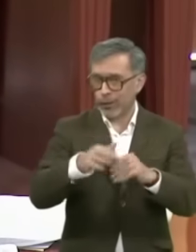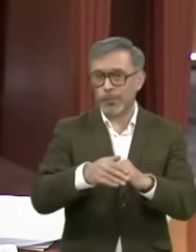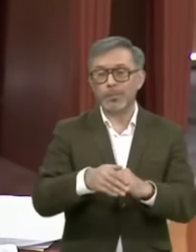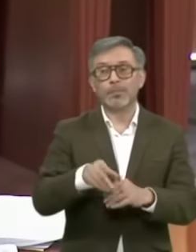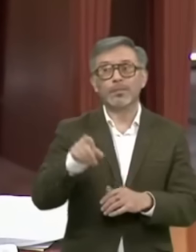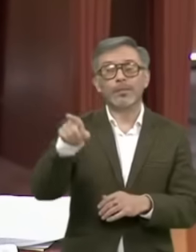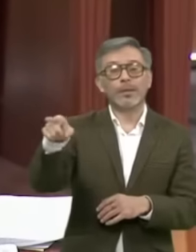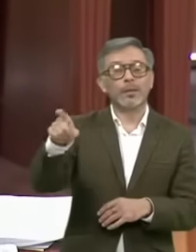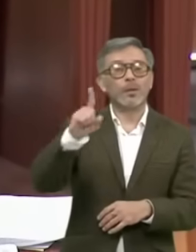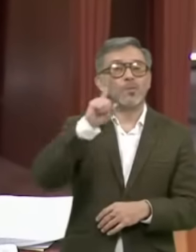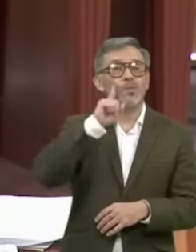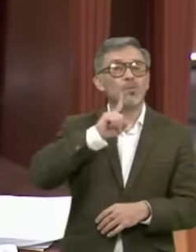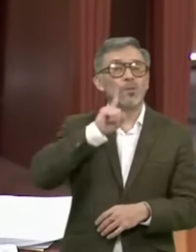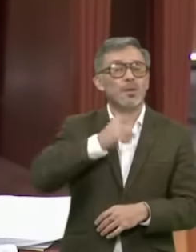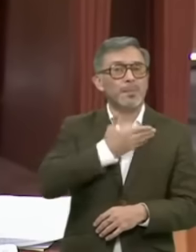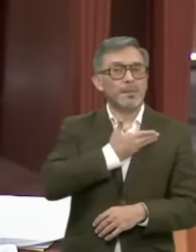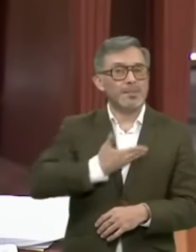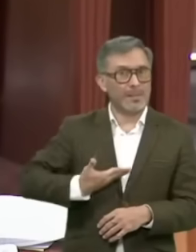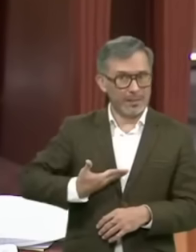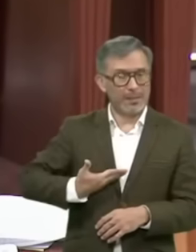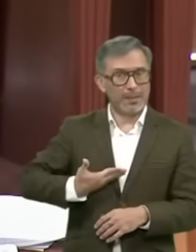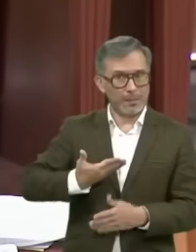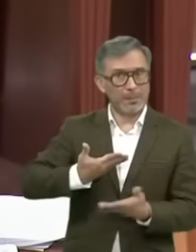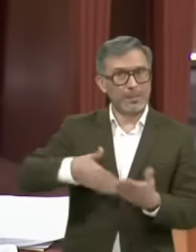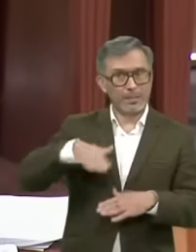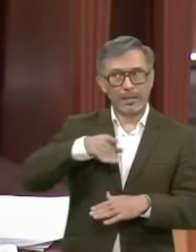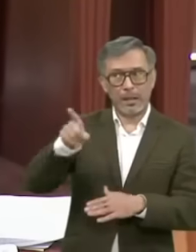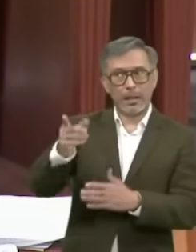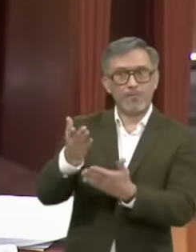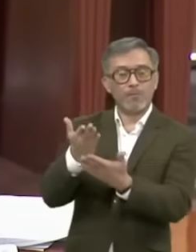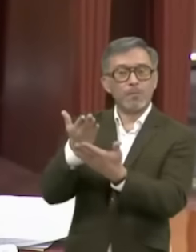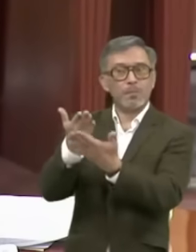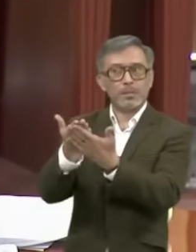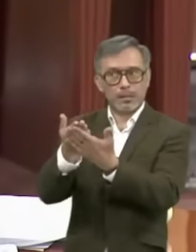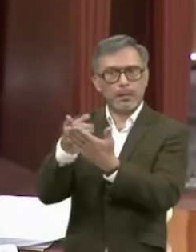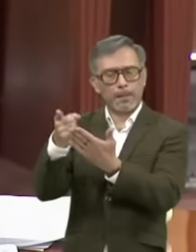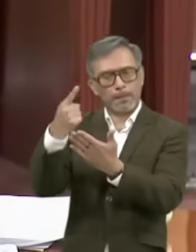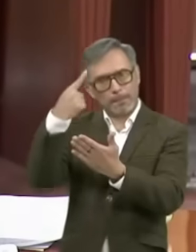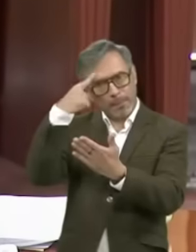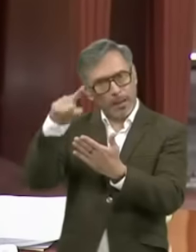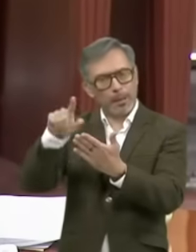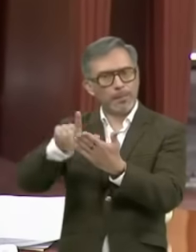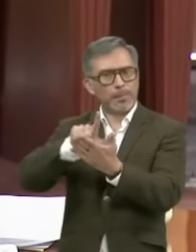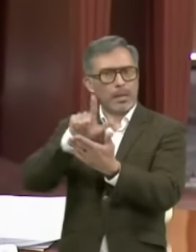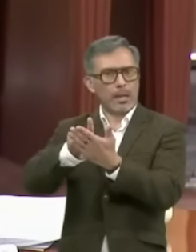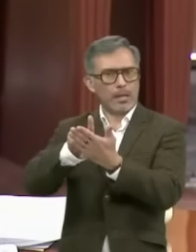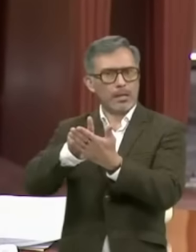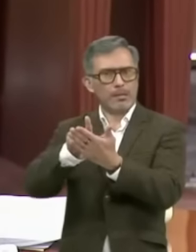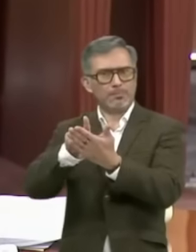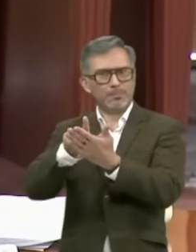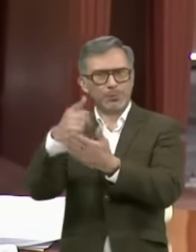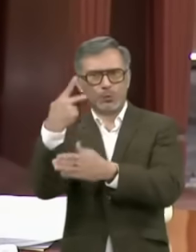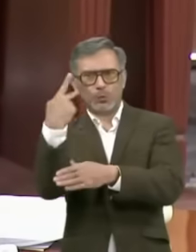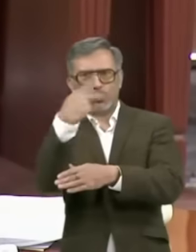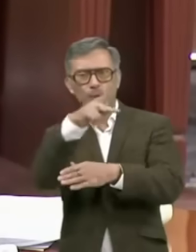la presidenta de la República para reglamentar la reforma al Poder Judicial.